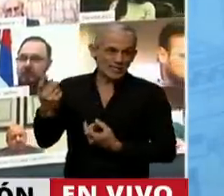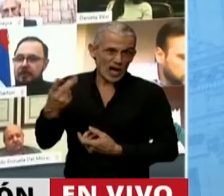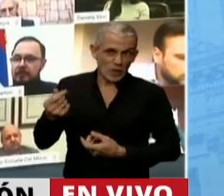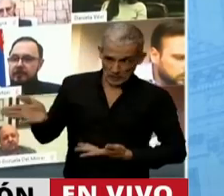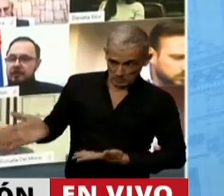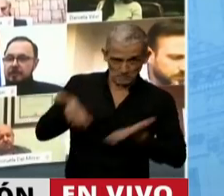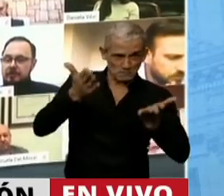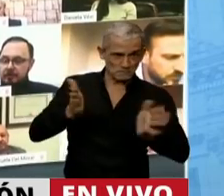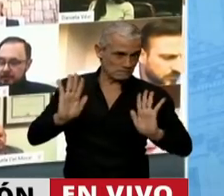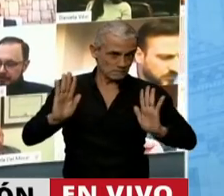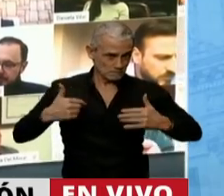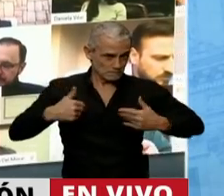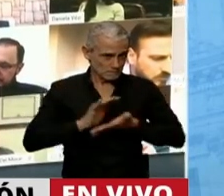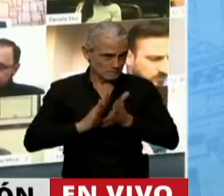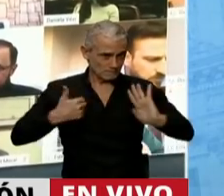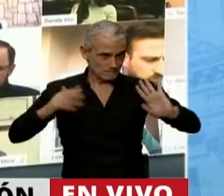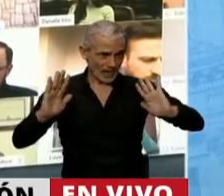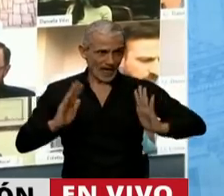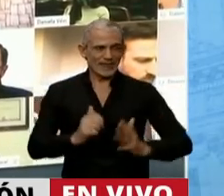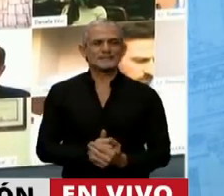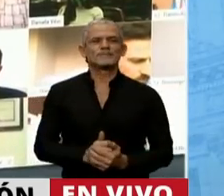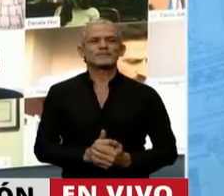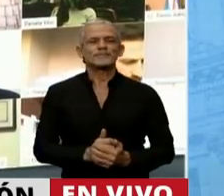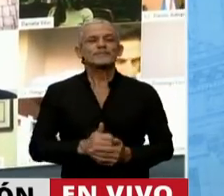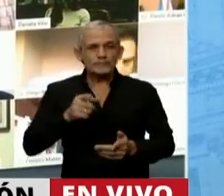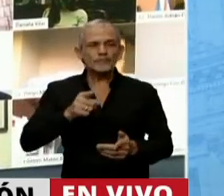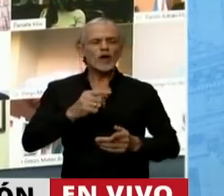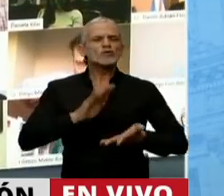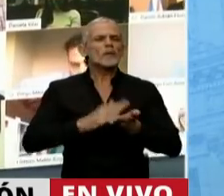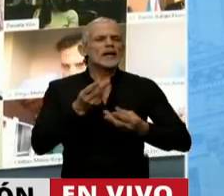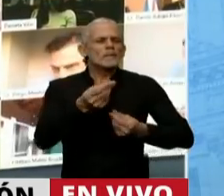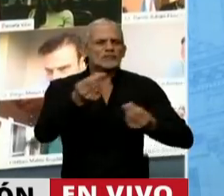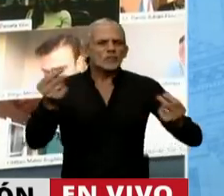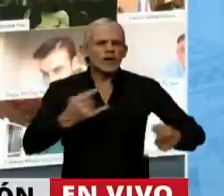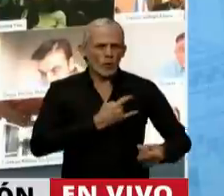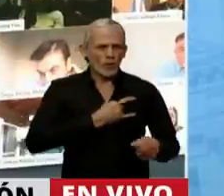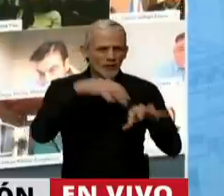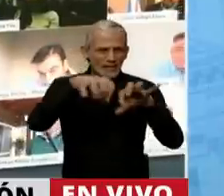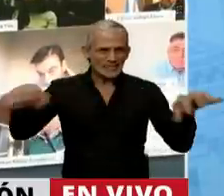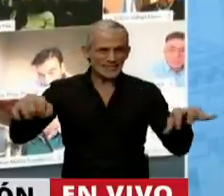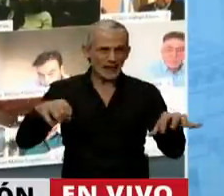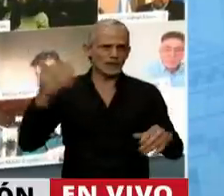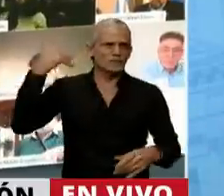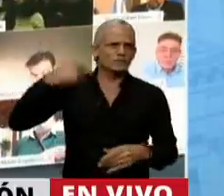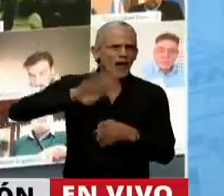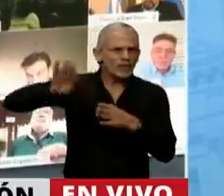Con respecto al presupuesto de las universidades, estamos al día. Cuando llegamos había 5 meses de